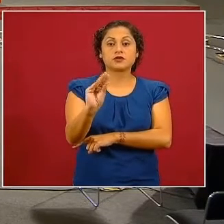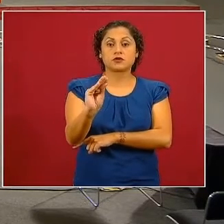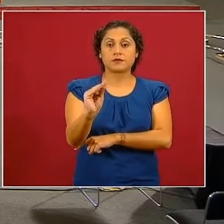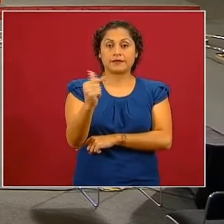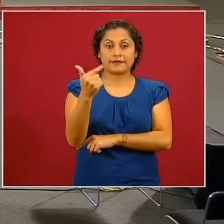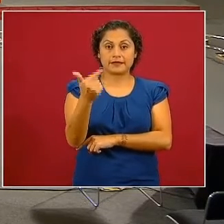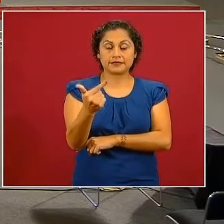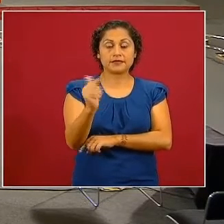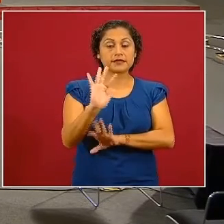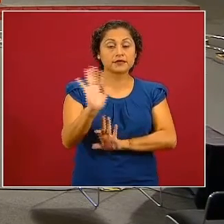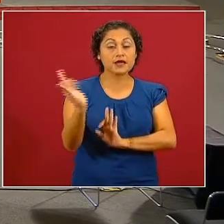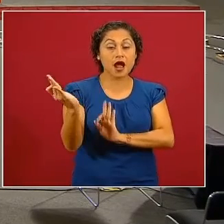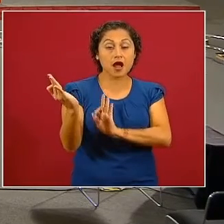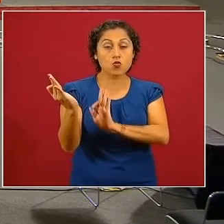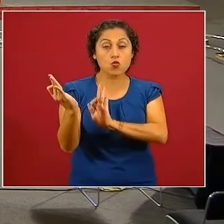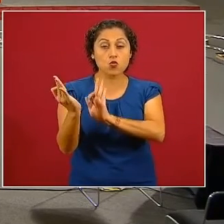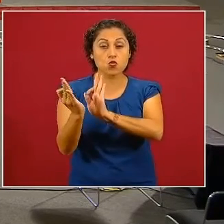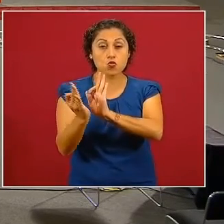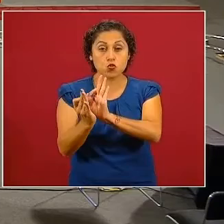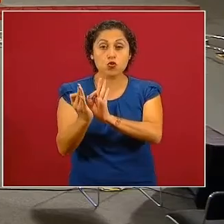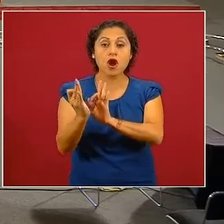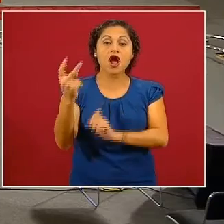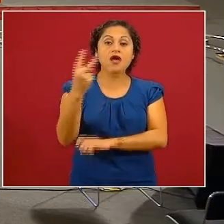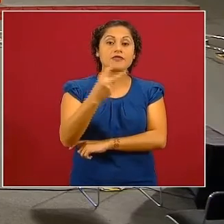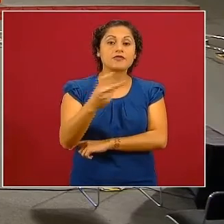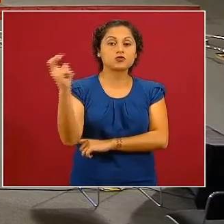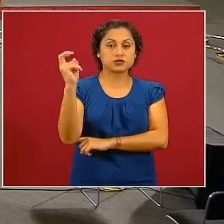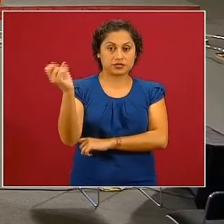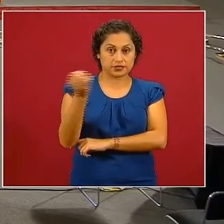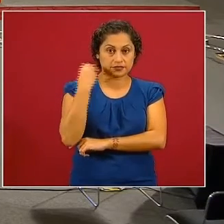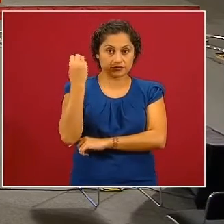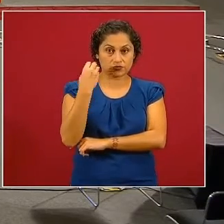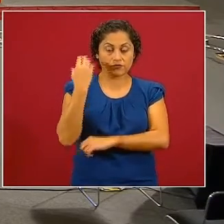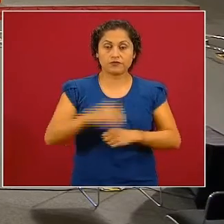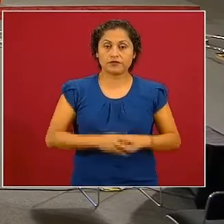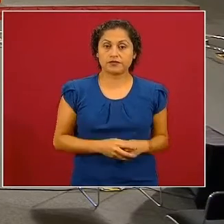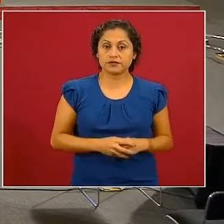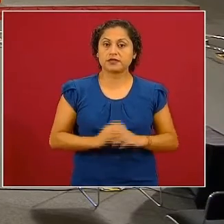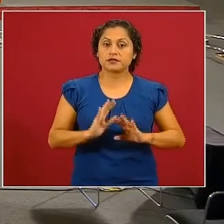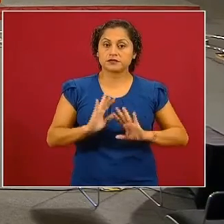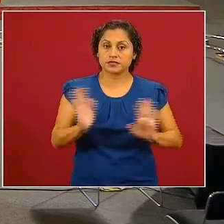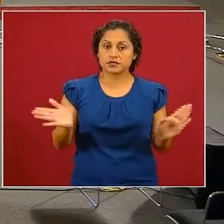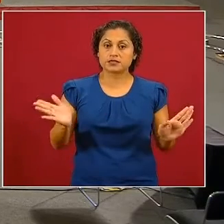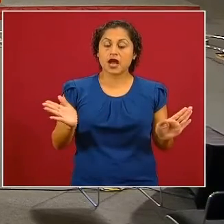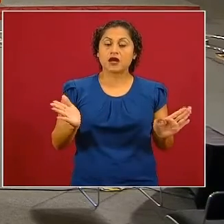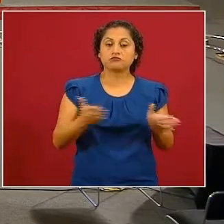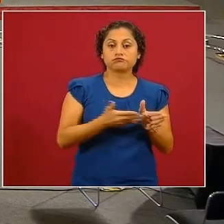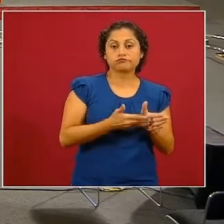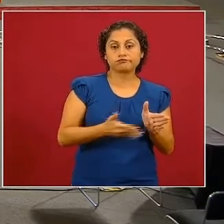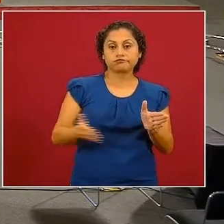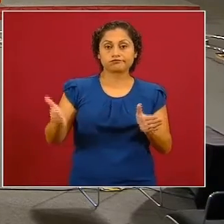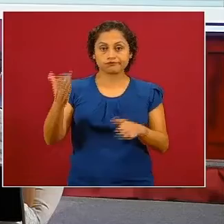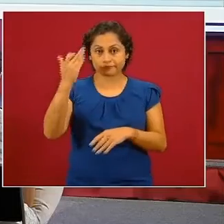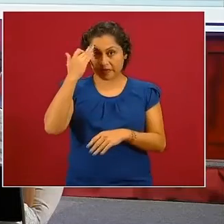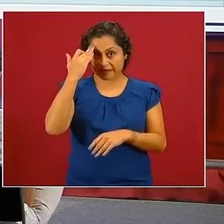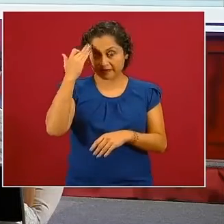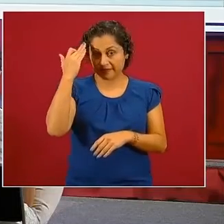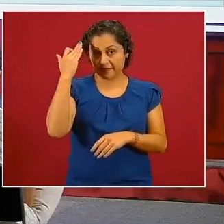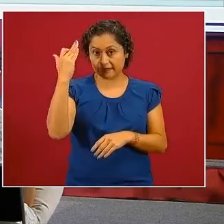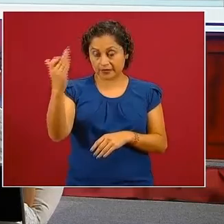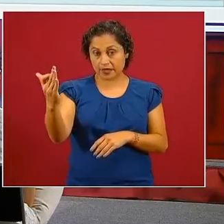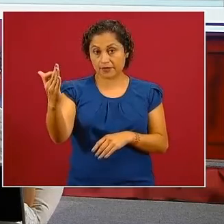197, acercándonos cada vez más a las 200 conferencias. Ya estaremos cumpliendo precisamente en el cierre de esta